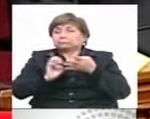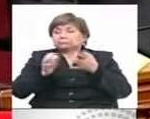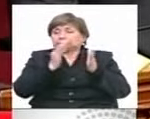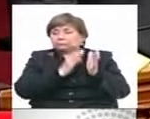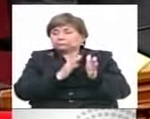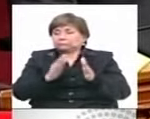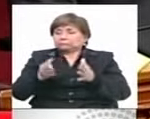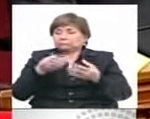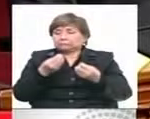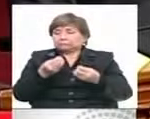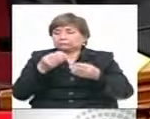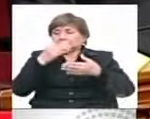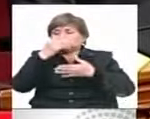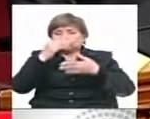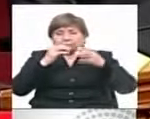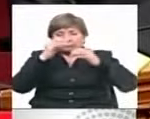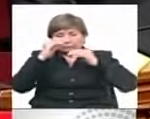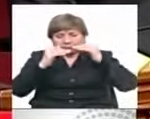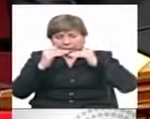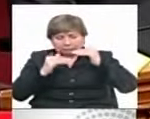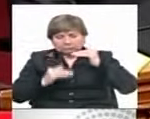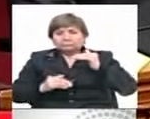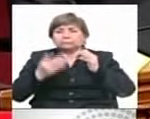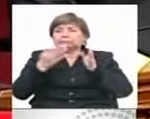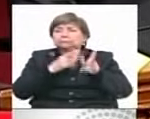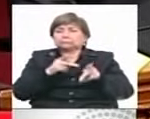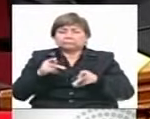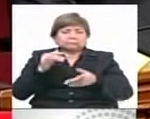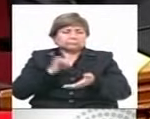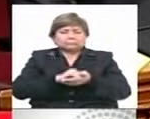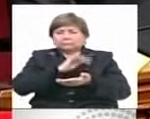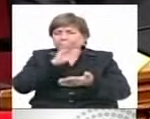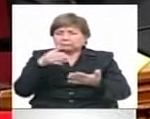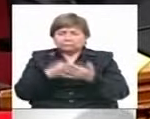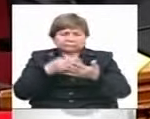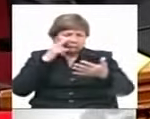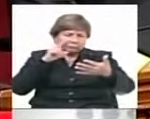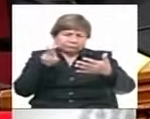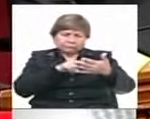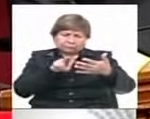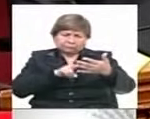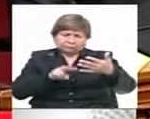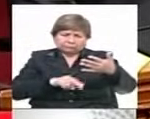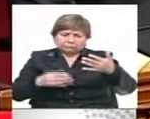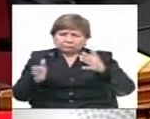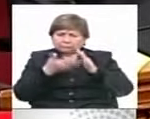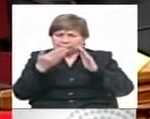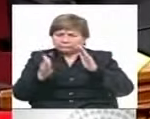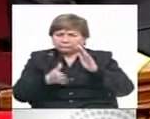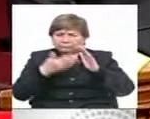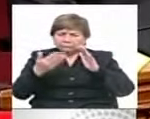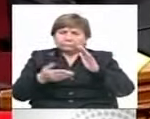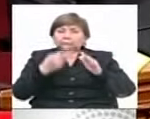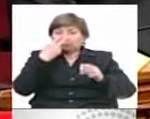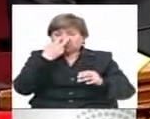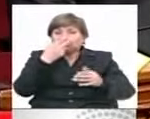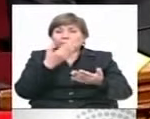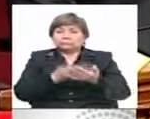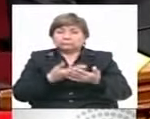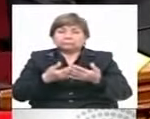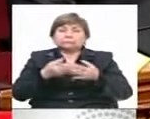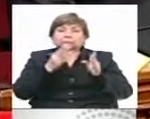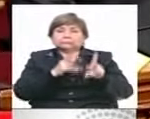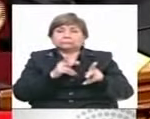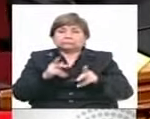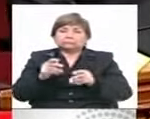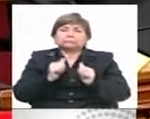elaborado o estructurado en lo que ha planteado. Y me he leído todas las hojas. Lo que sí veo es un